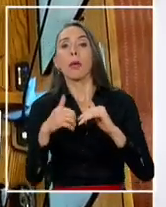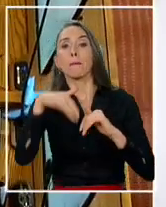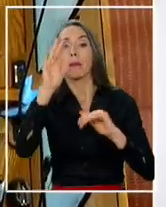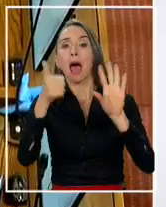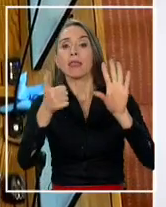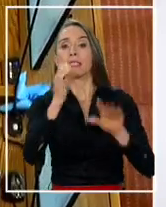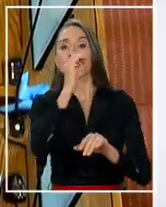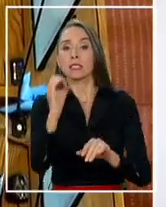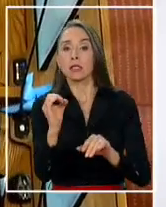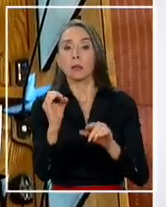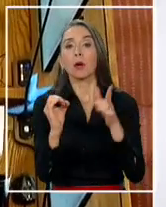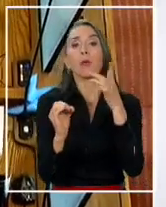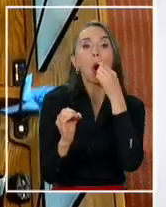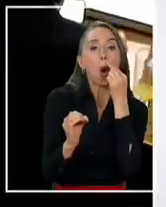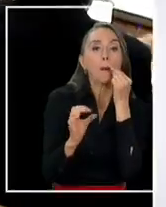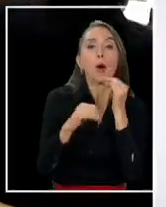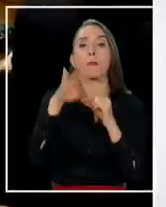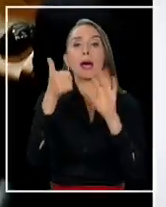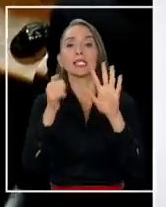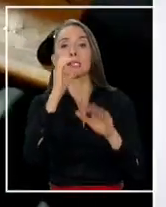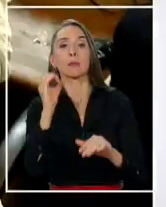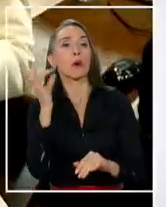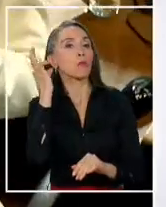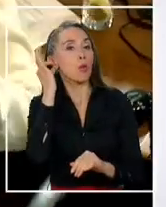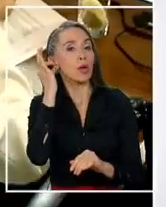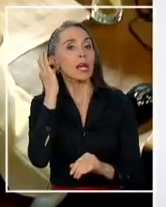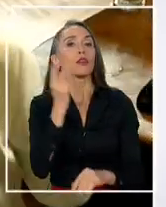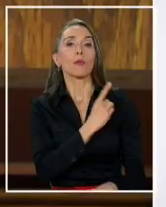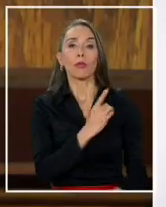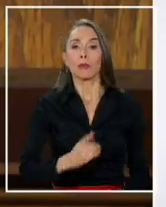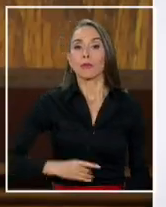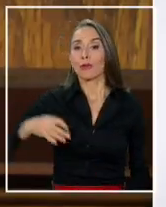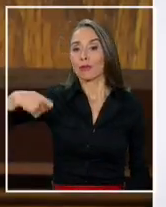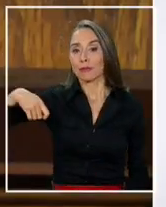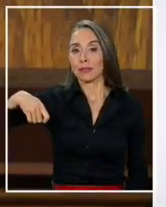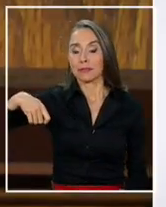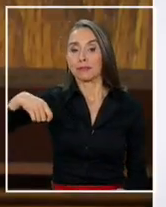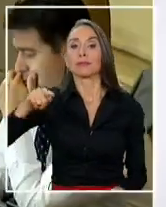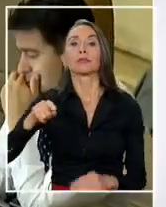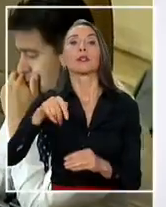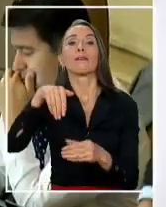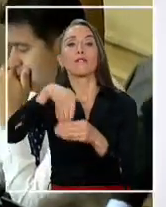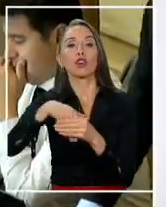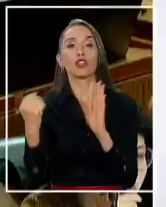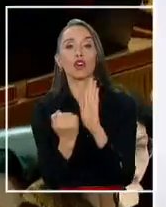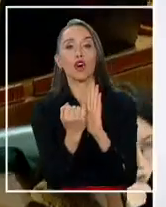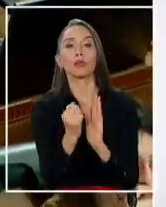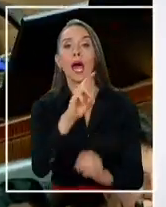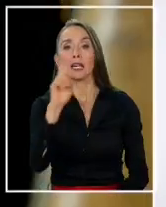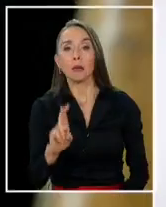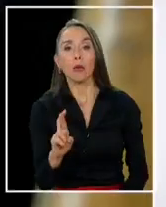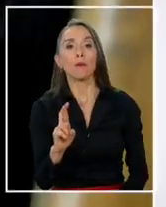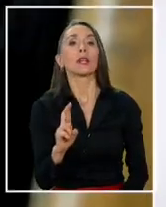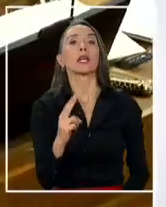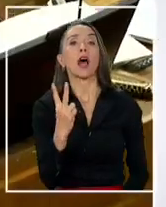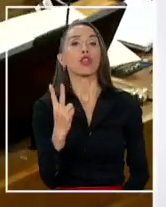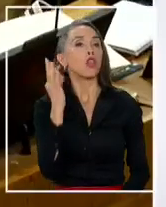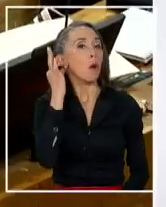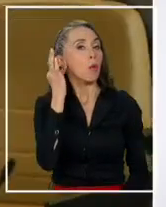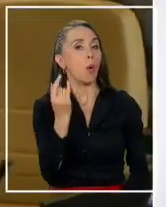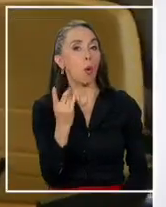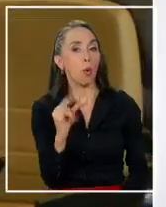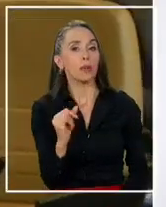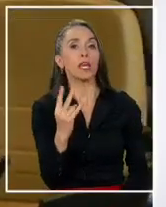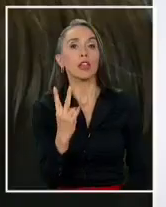los escaños en el Congreso Nacional. Los 4 votos en contra fueron del comisionado republicano, 2 comisionadas UDI y una